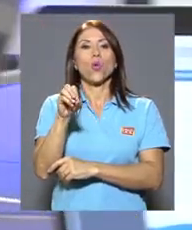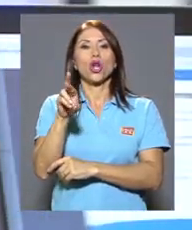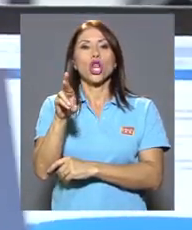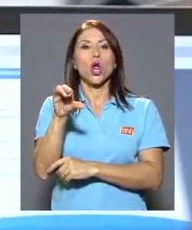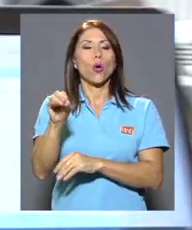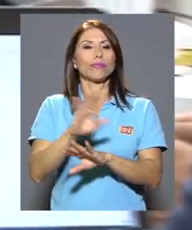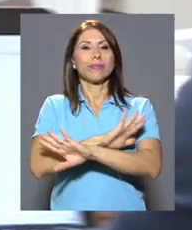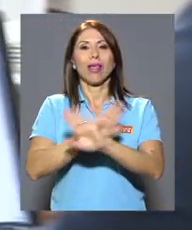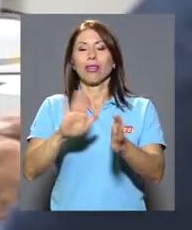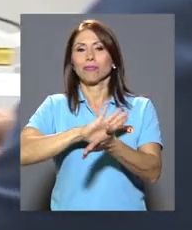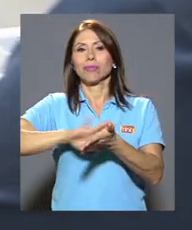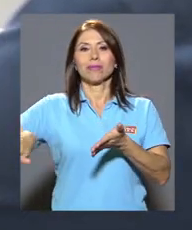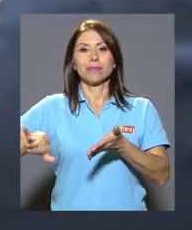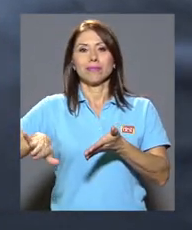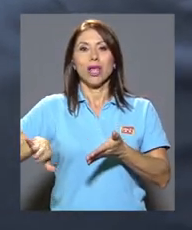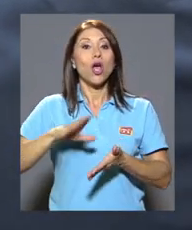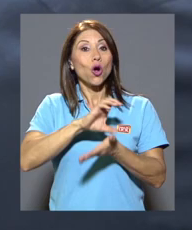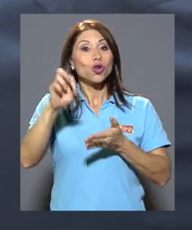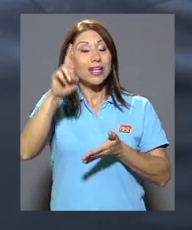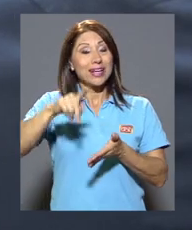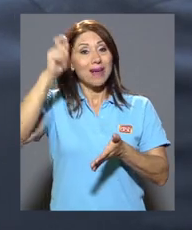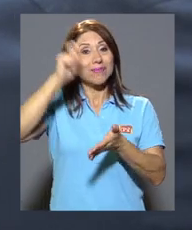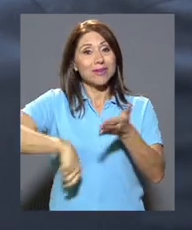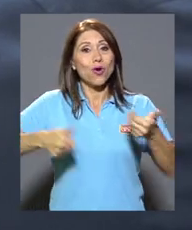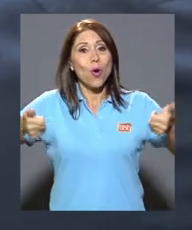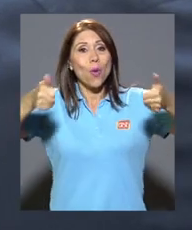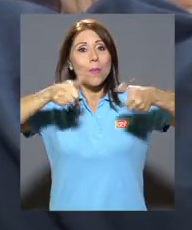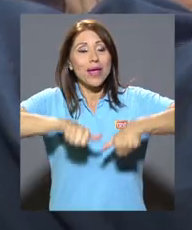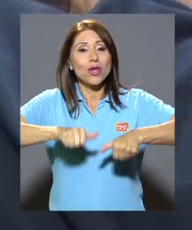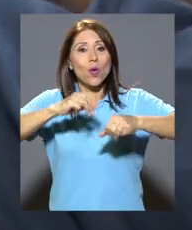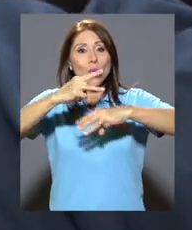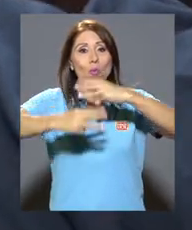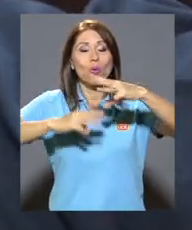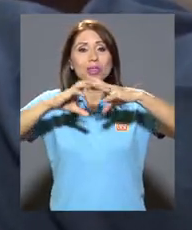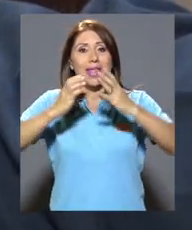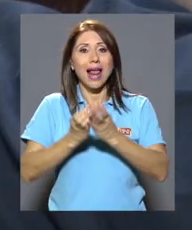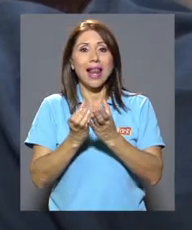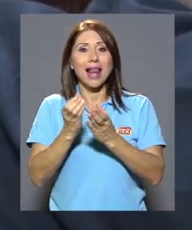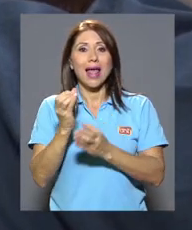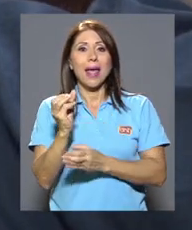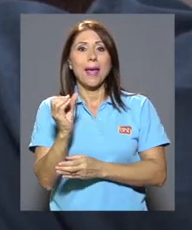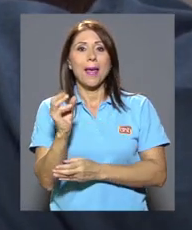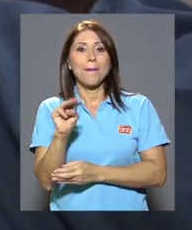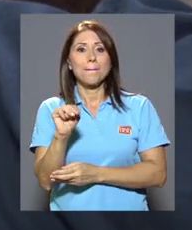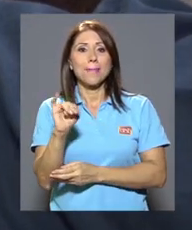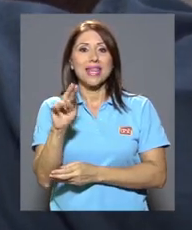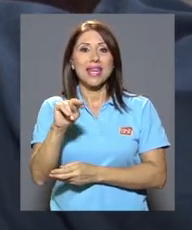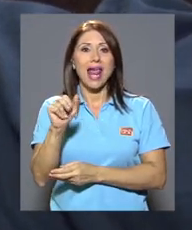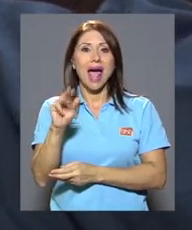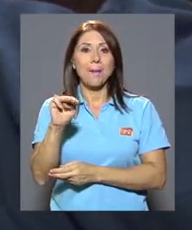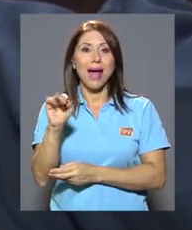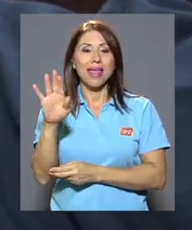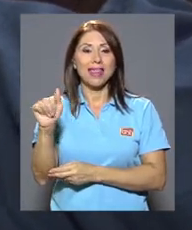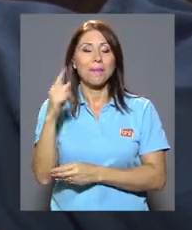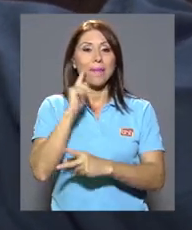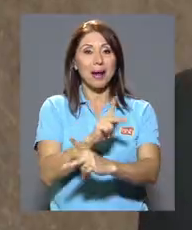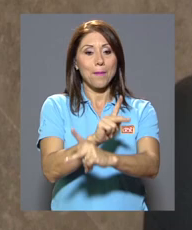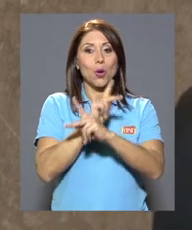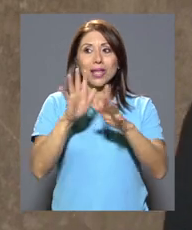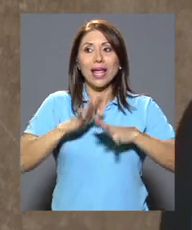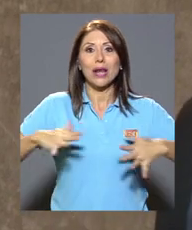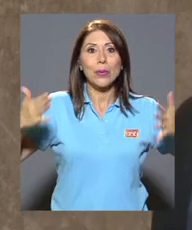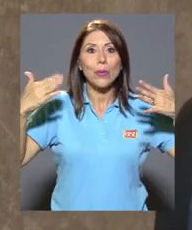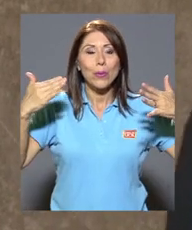Costa Rica es uno de los países firmantes del Convenio Mundial de Minamata, cuyo fin es proteger la salud humana y el ambiente de los efectos adversos